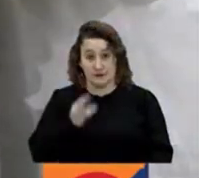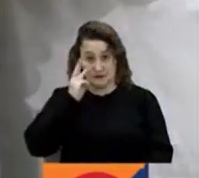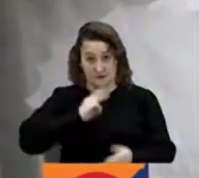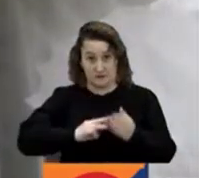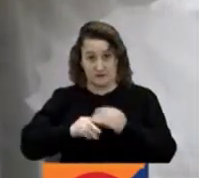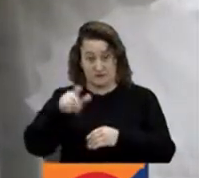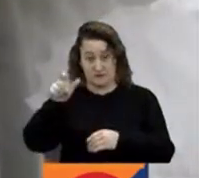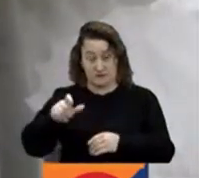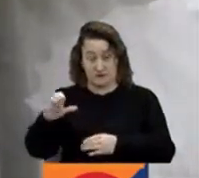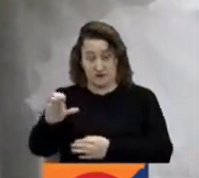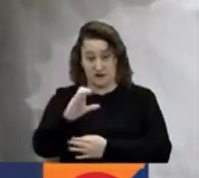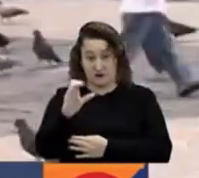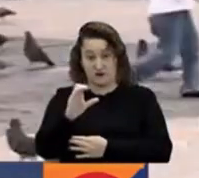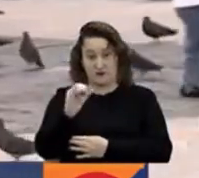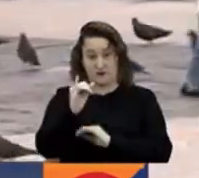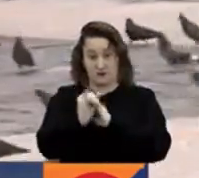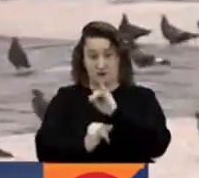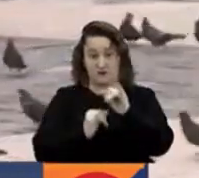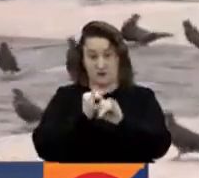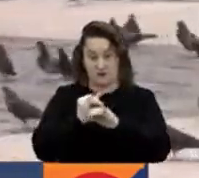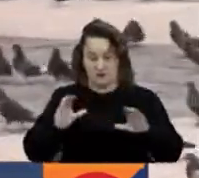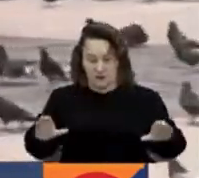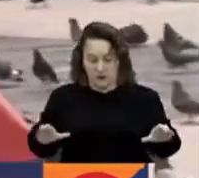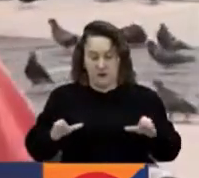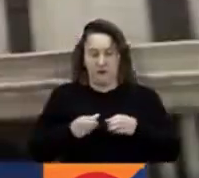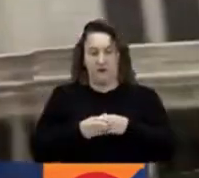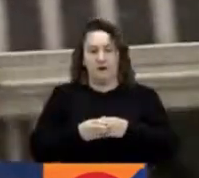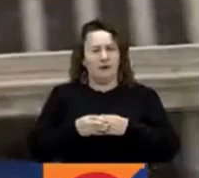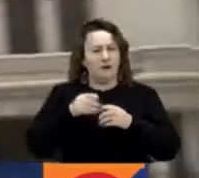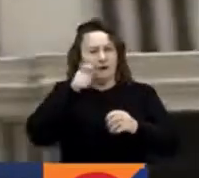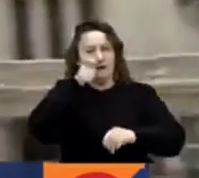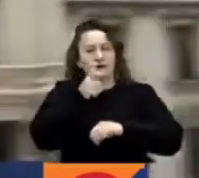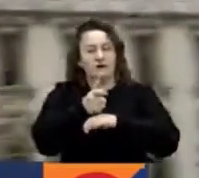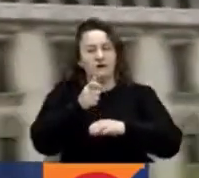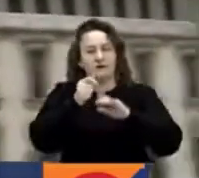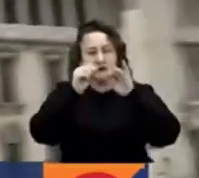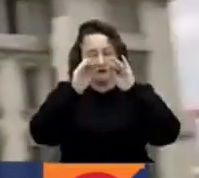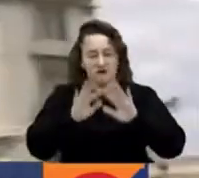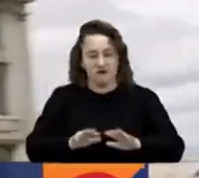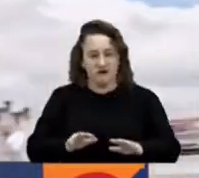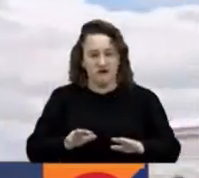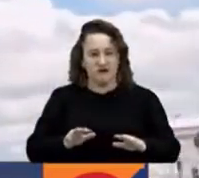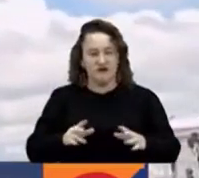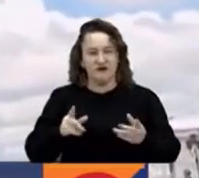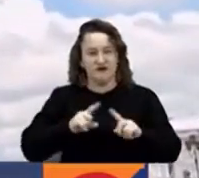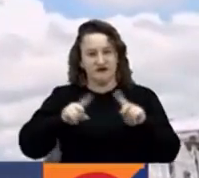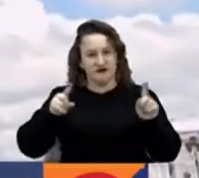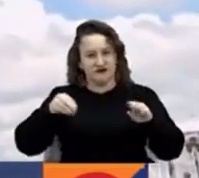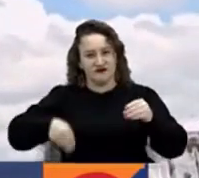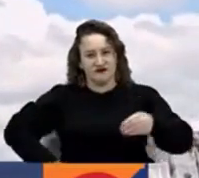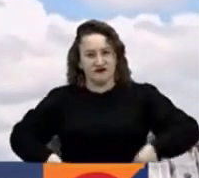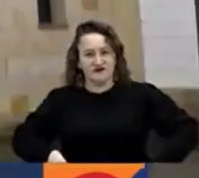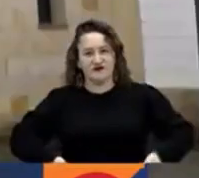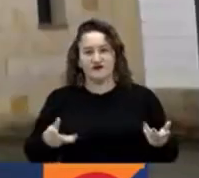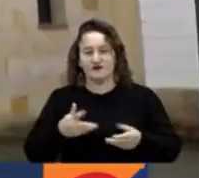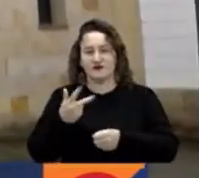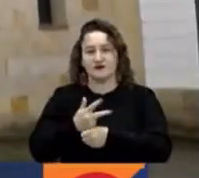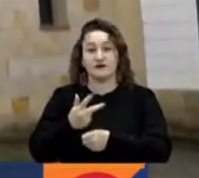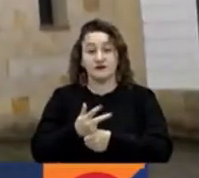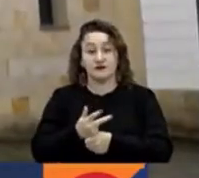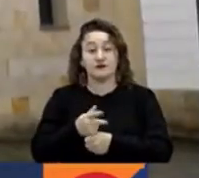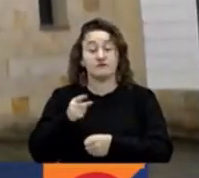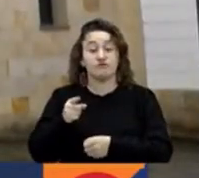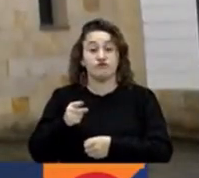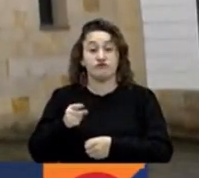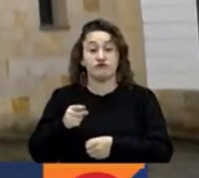encabezar el equipo internacional vigilante de la transparencia y de prácticas lejanas a la corrupción en suelo guatemalteco